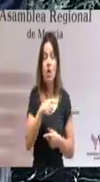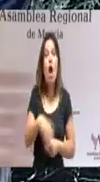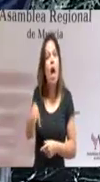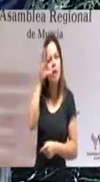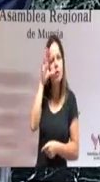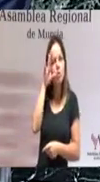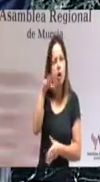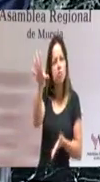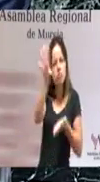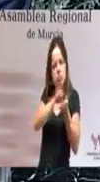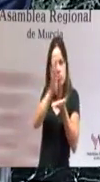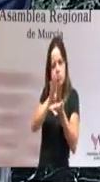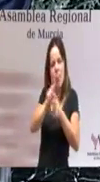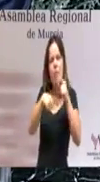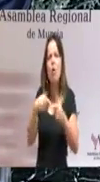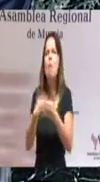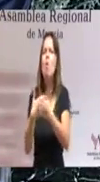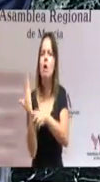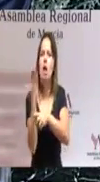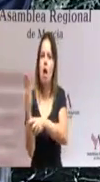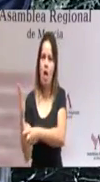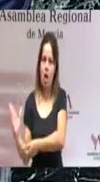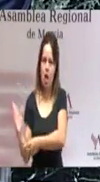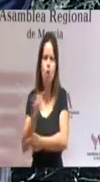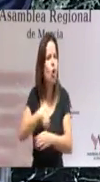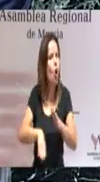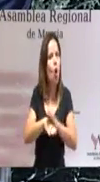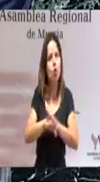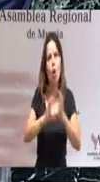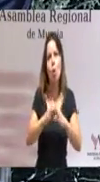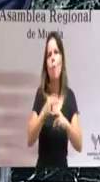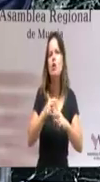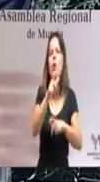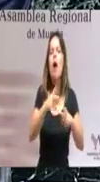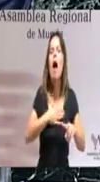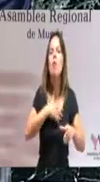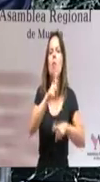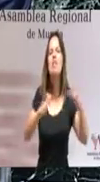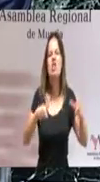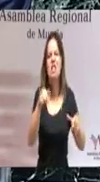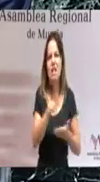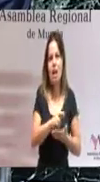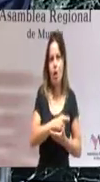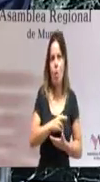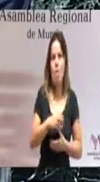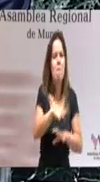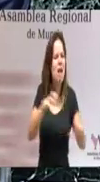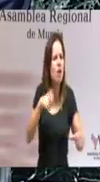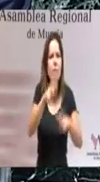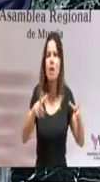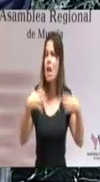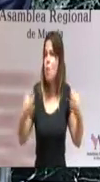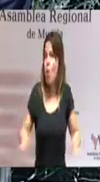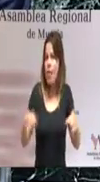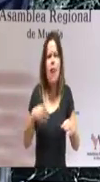escucha en iniciativas. Seguimos siendo el partido de la gente de esta región, de la gran mayoría, de gente moderada,